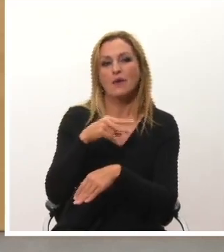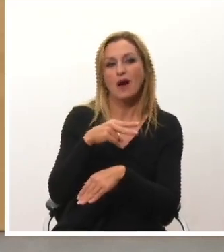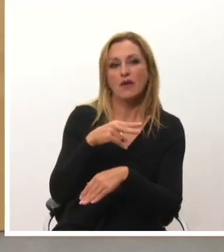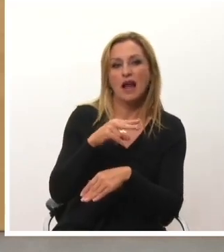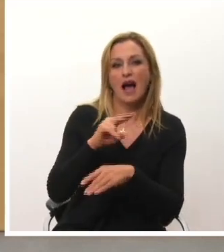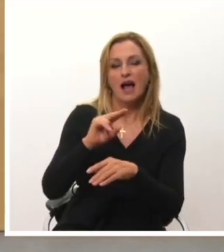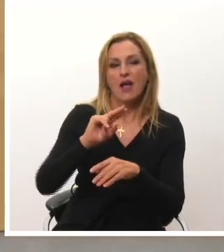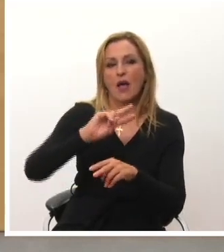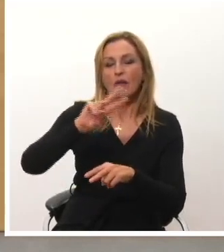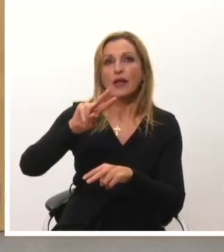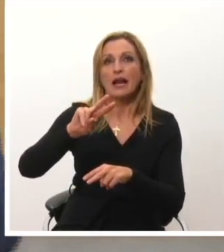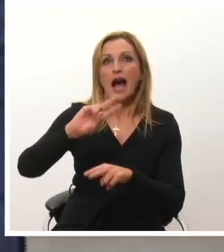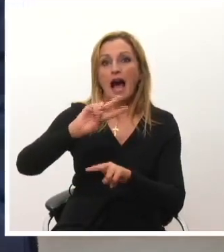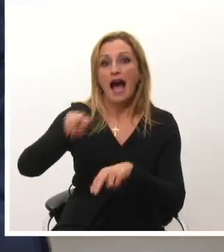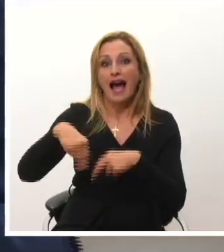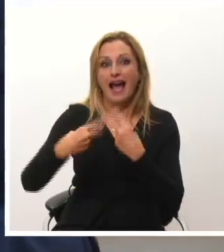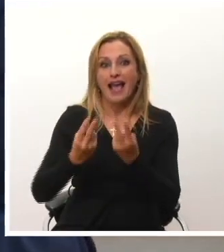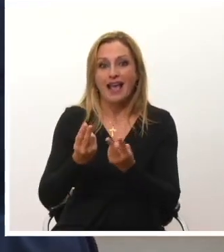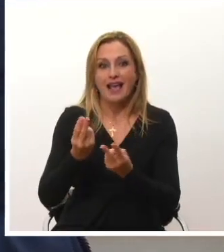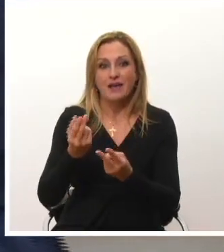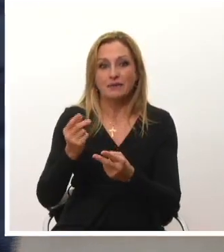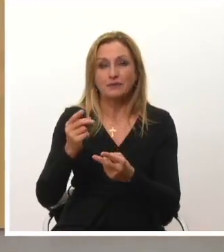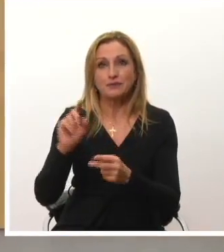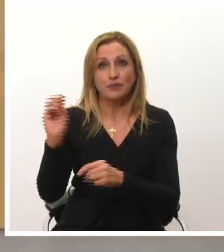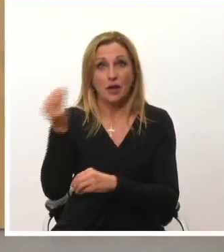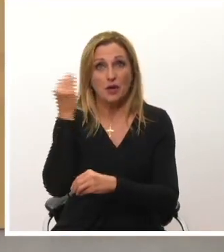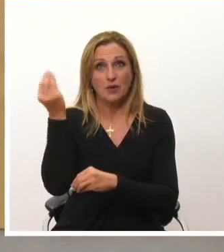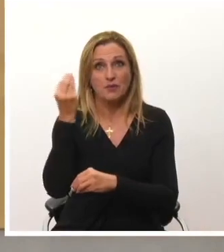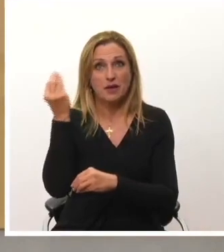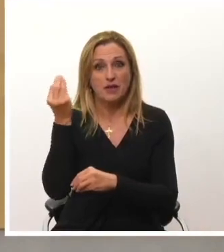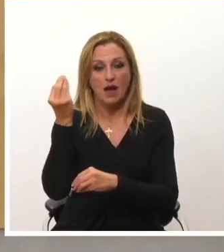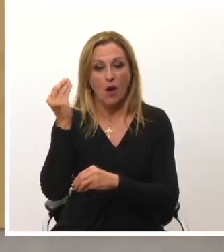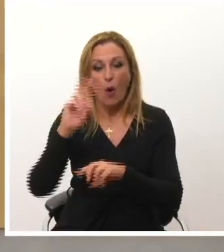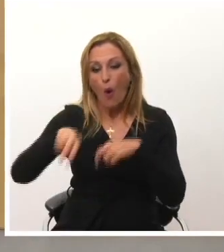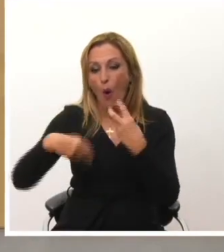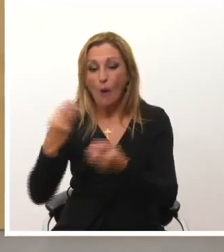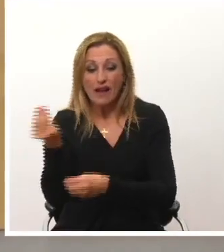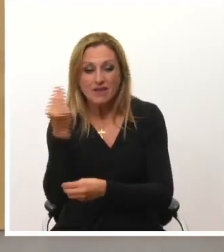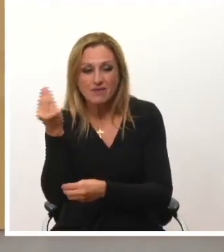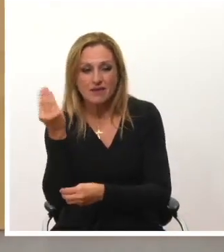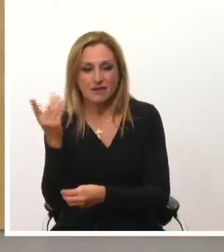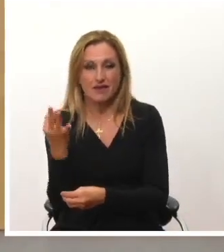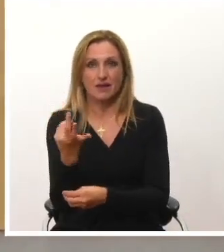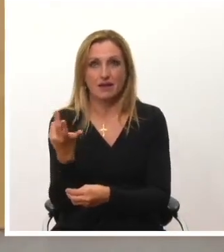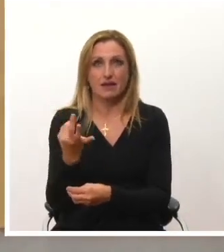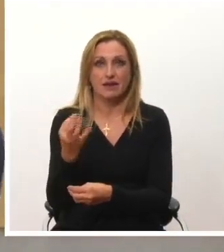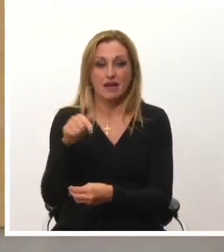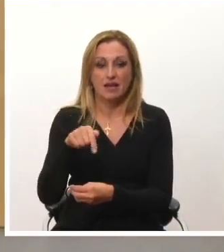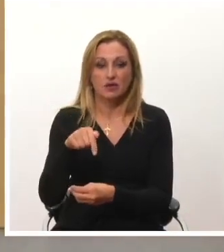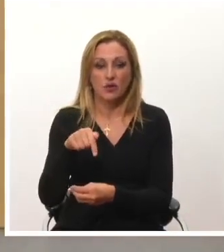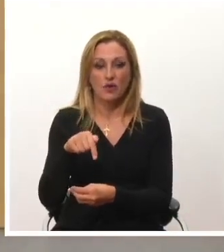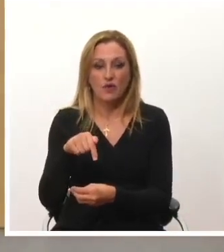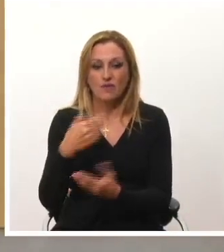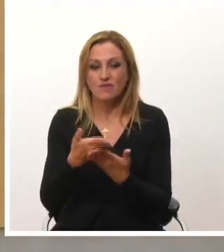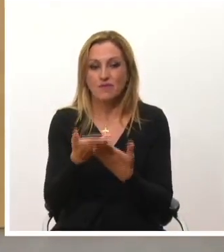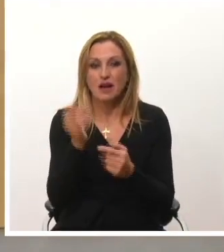pero si esto es papel mojado dice el presupuesto es papel mojado porque he presentado una enmienda si es por papel mojado y no se cumple para qué